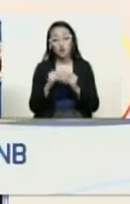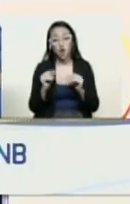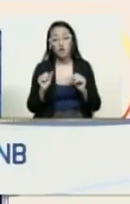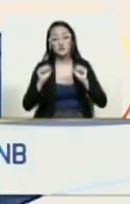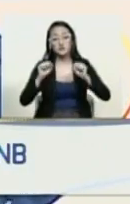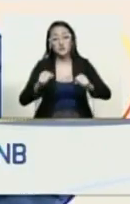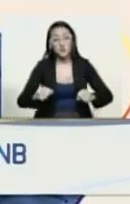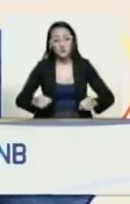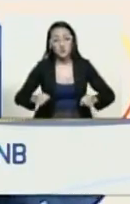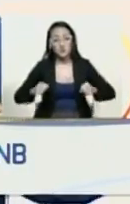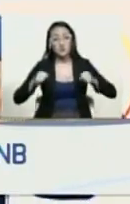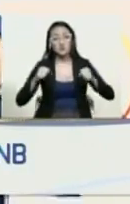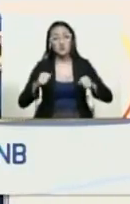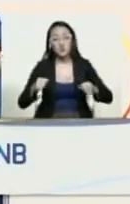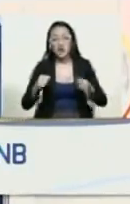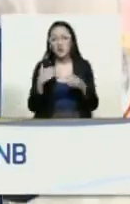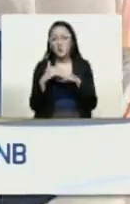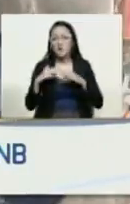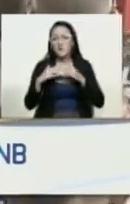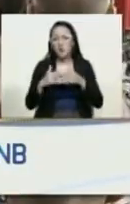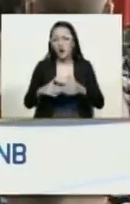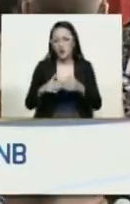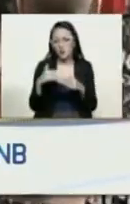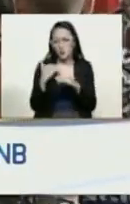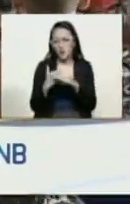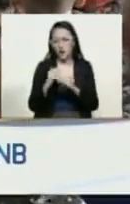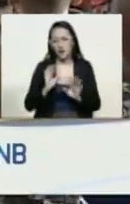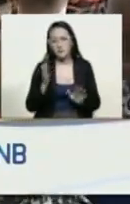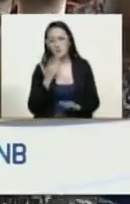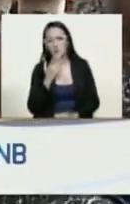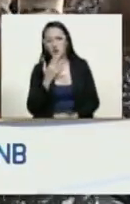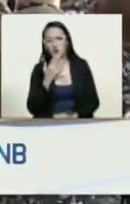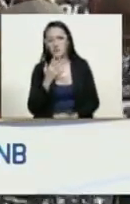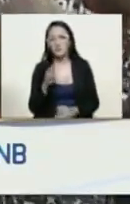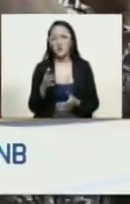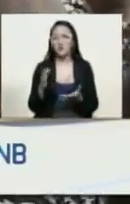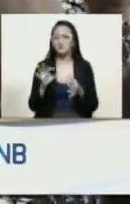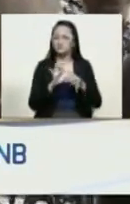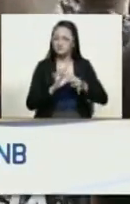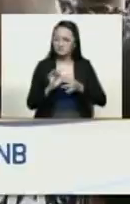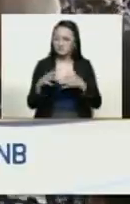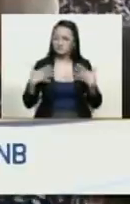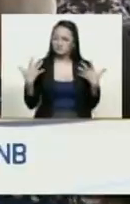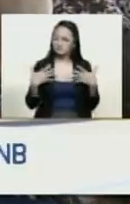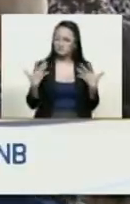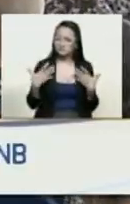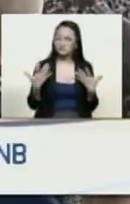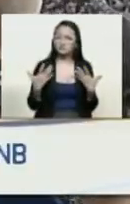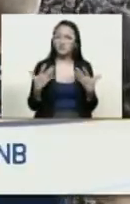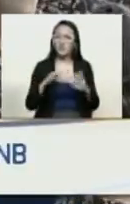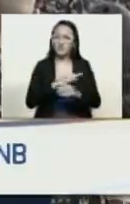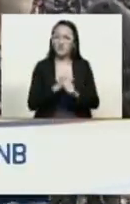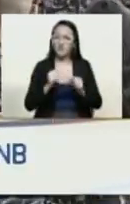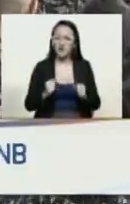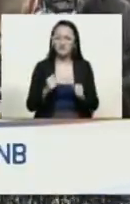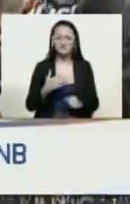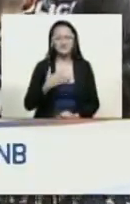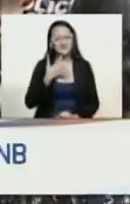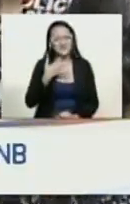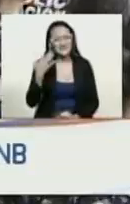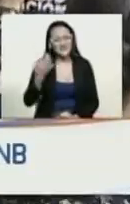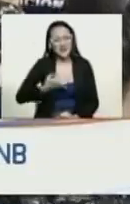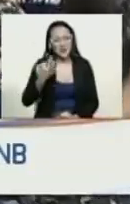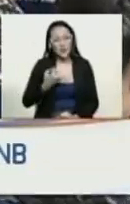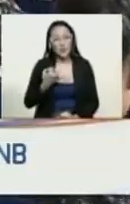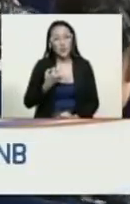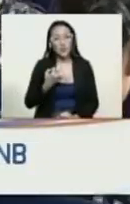barco que es Venezuela, con energía, con coordinación, con armonía y con mucha fuerza, tengan la seguridad